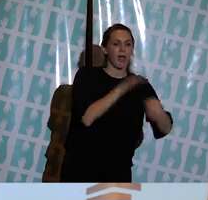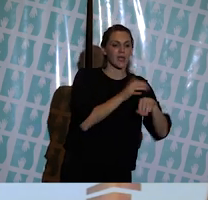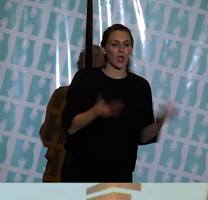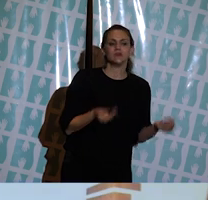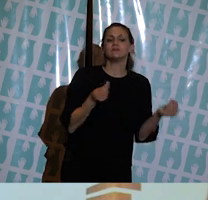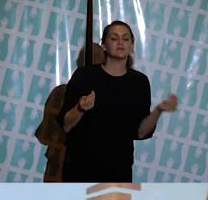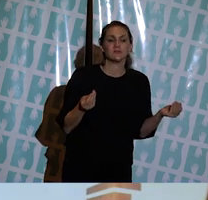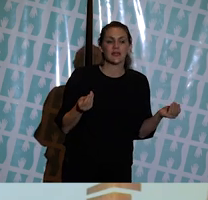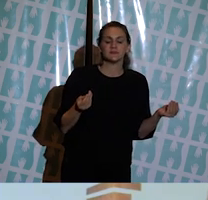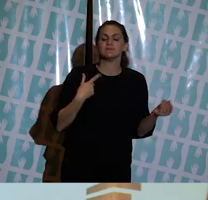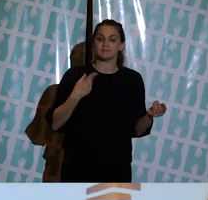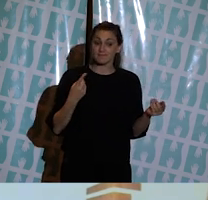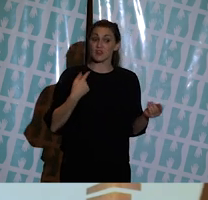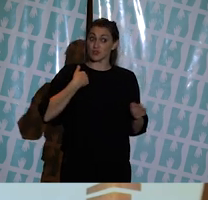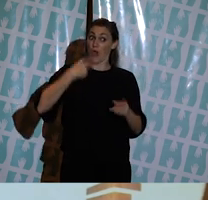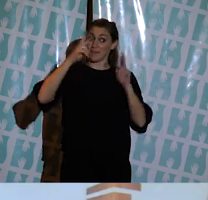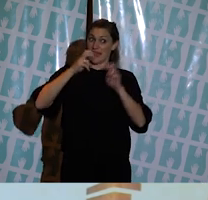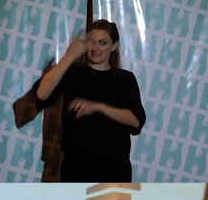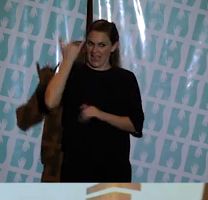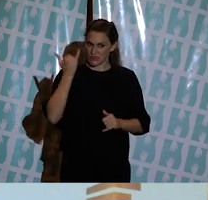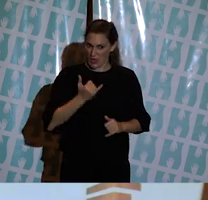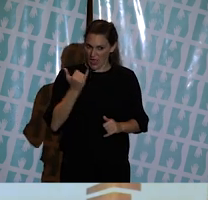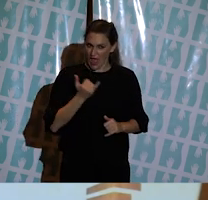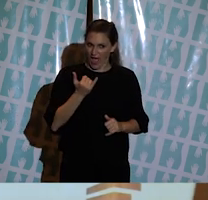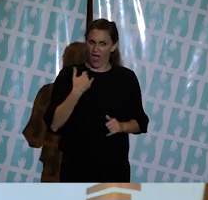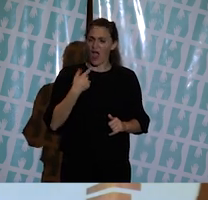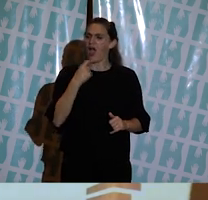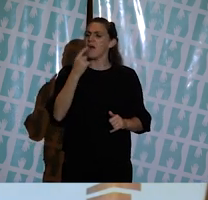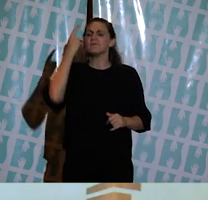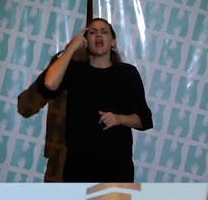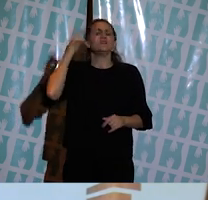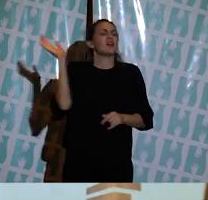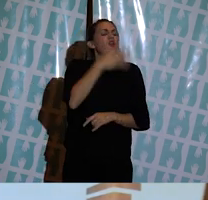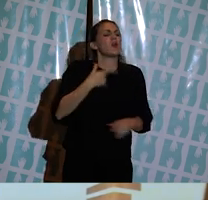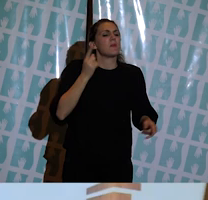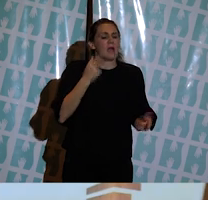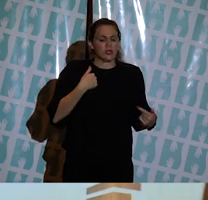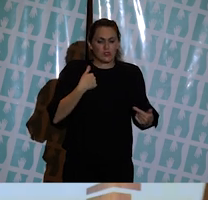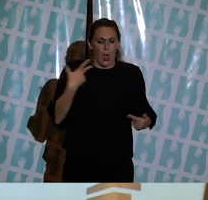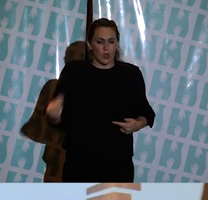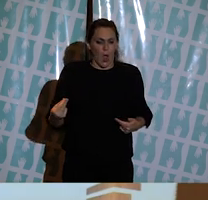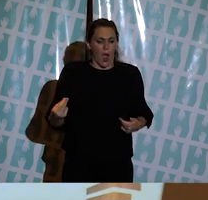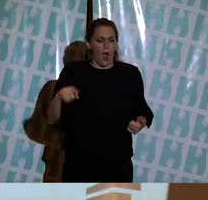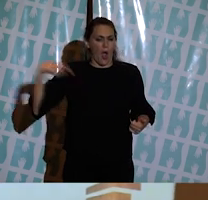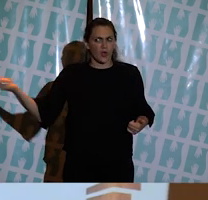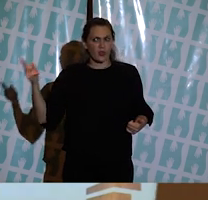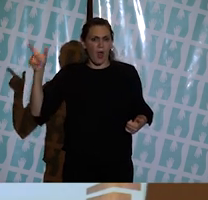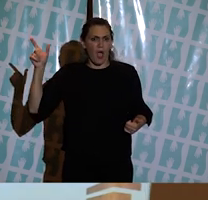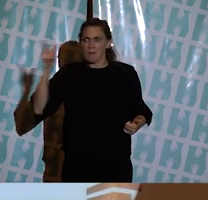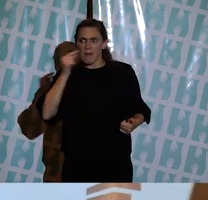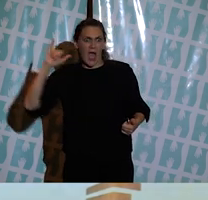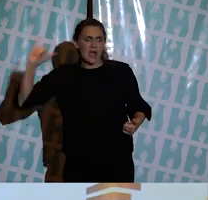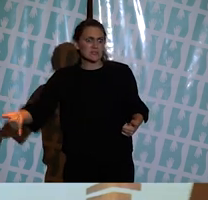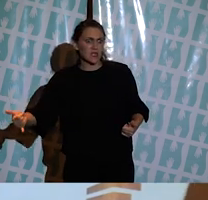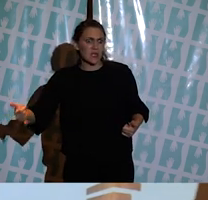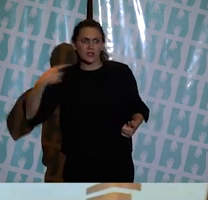padres creen que los otros padres los dejan más de lo que ellos los dejan. Y así es, todos creen que